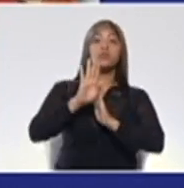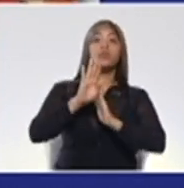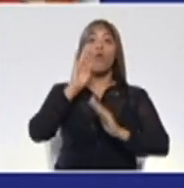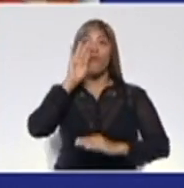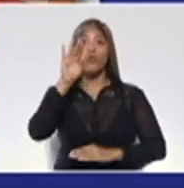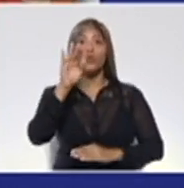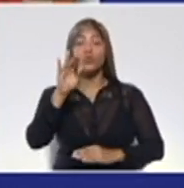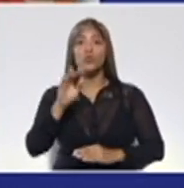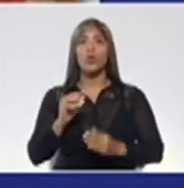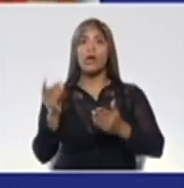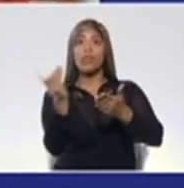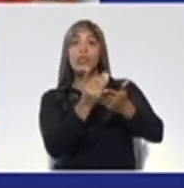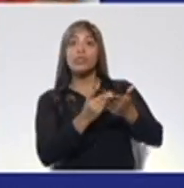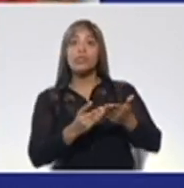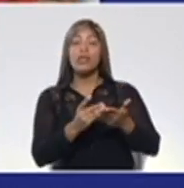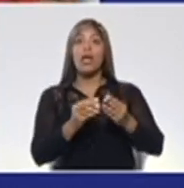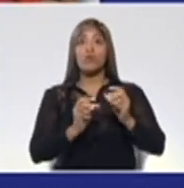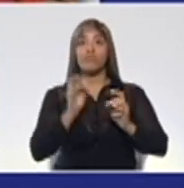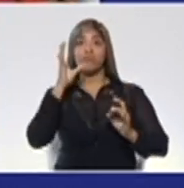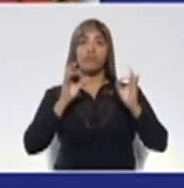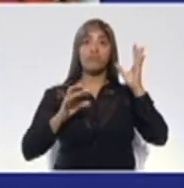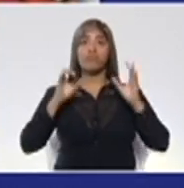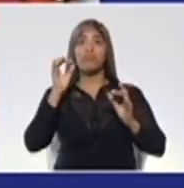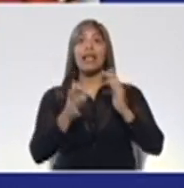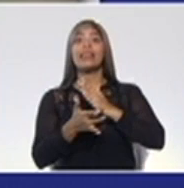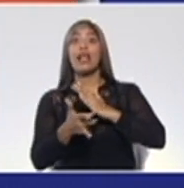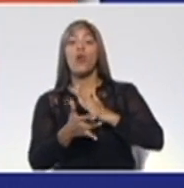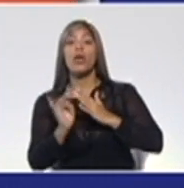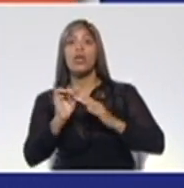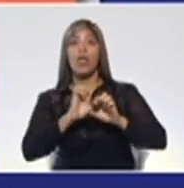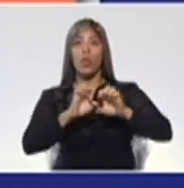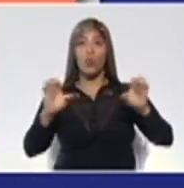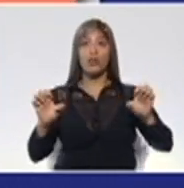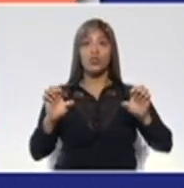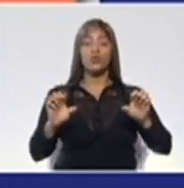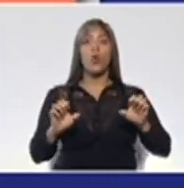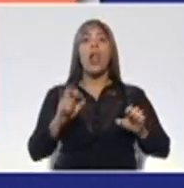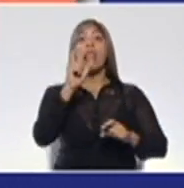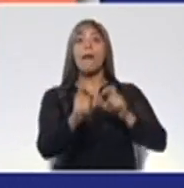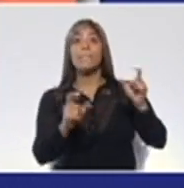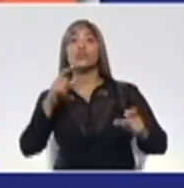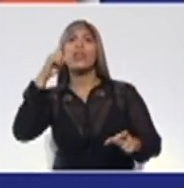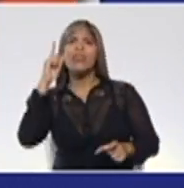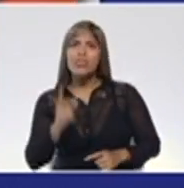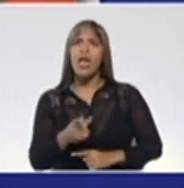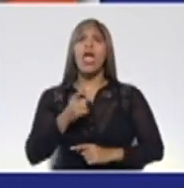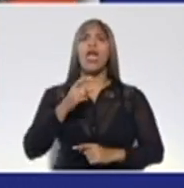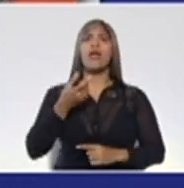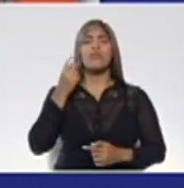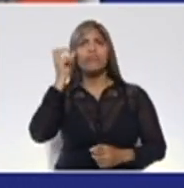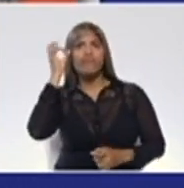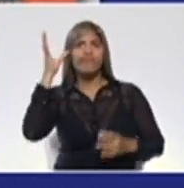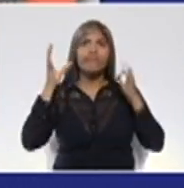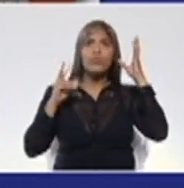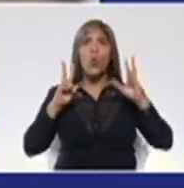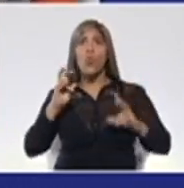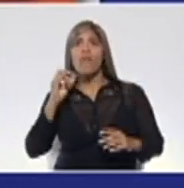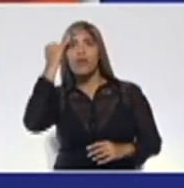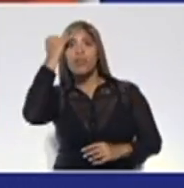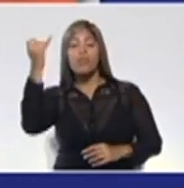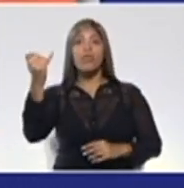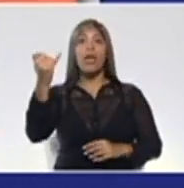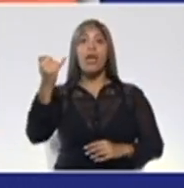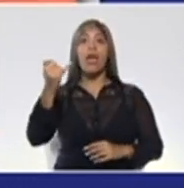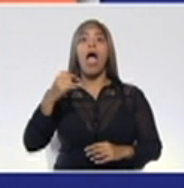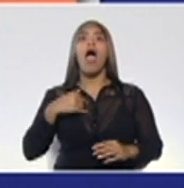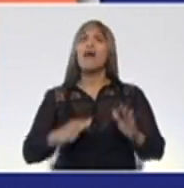creación de nuevos avances tecnológicos y educativos. El ser humano tiene que ser creativo e innovador día a día y